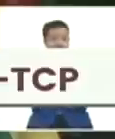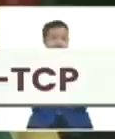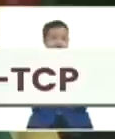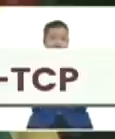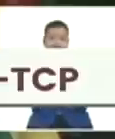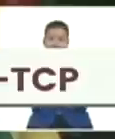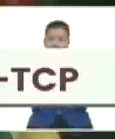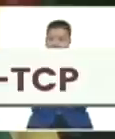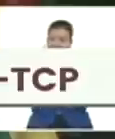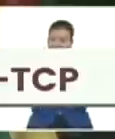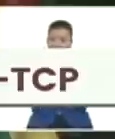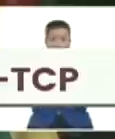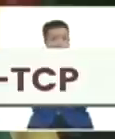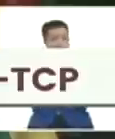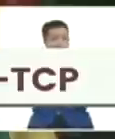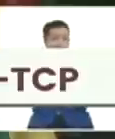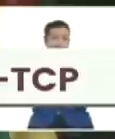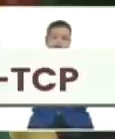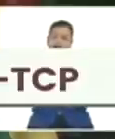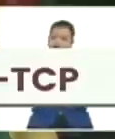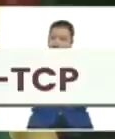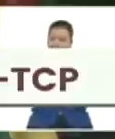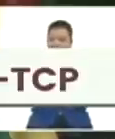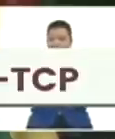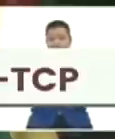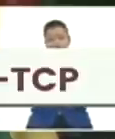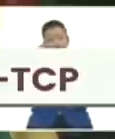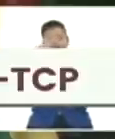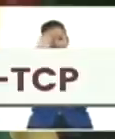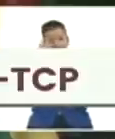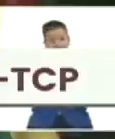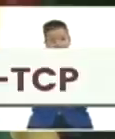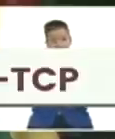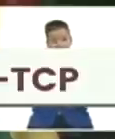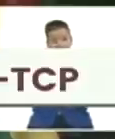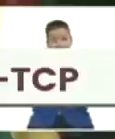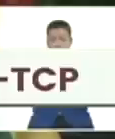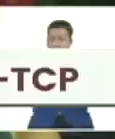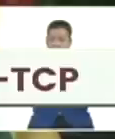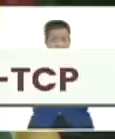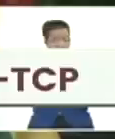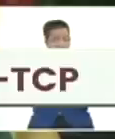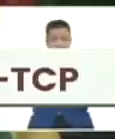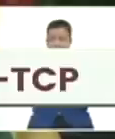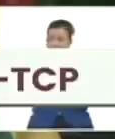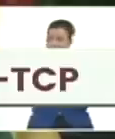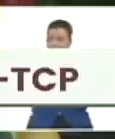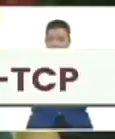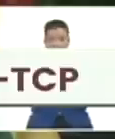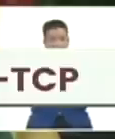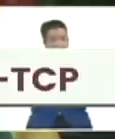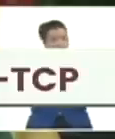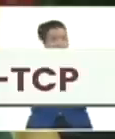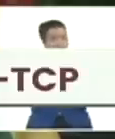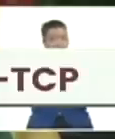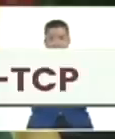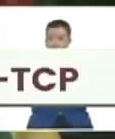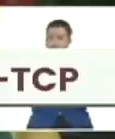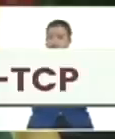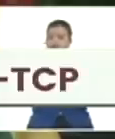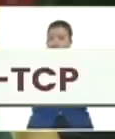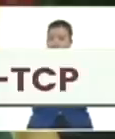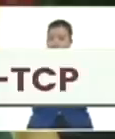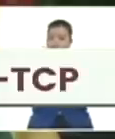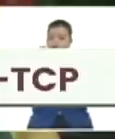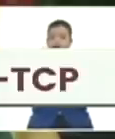hermanos de la novena Cumbre de las Américas y reitero mi decisión de no asistir a dicho encuentro mientras no se invita a todos